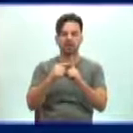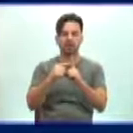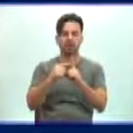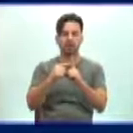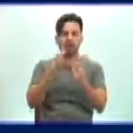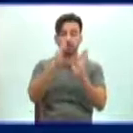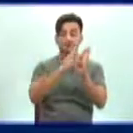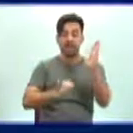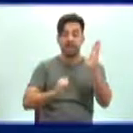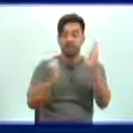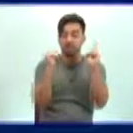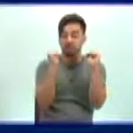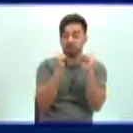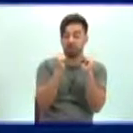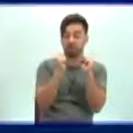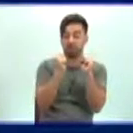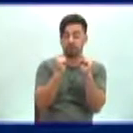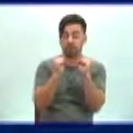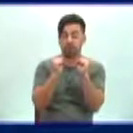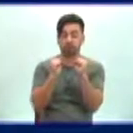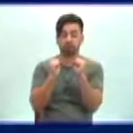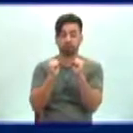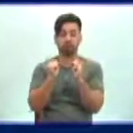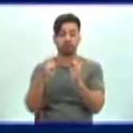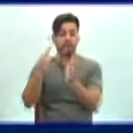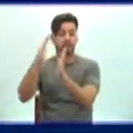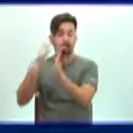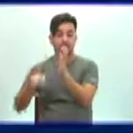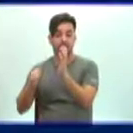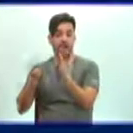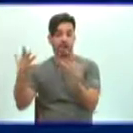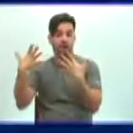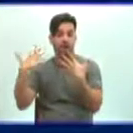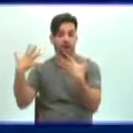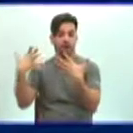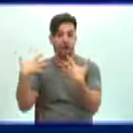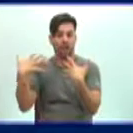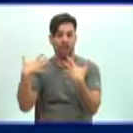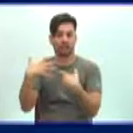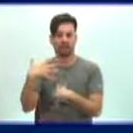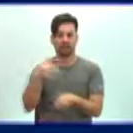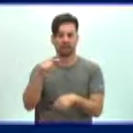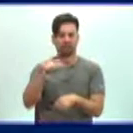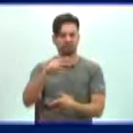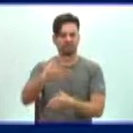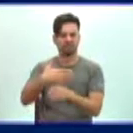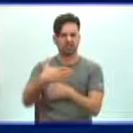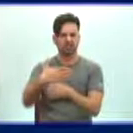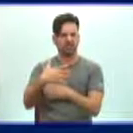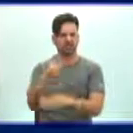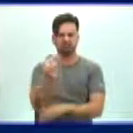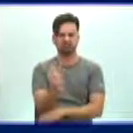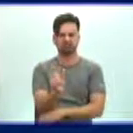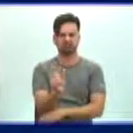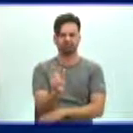que la temperatura es muy estable durante todo el año y así sucede en nuestro país.